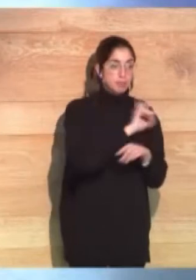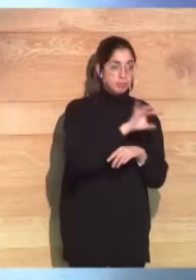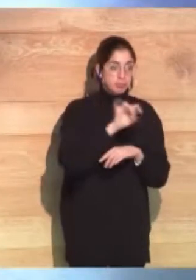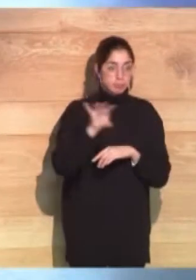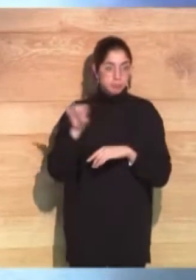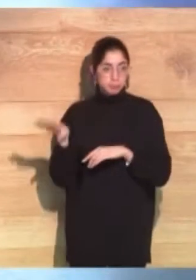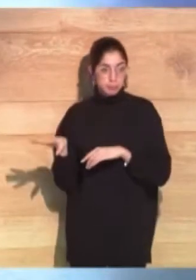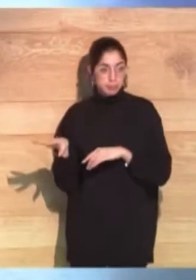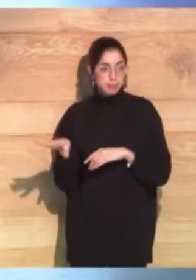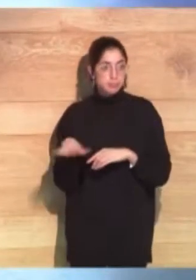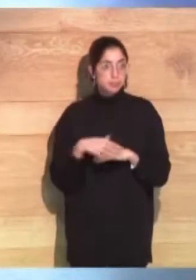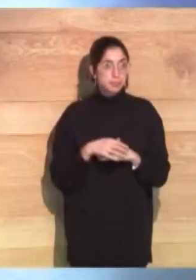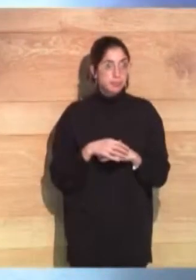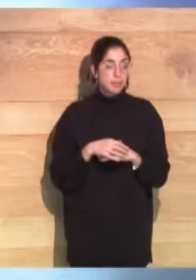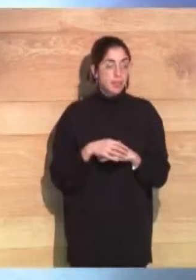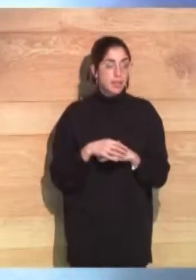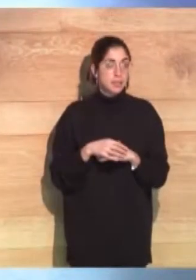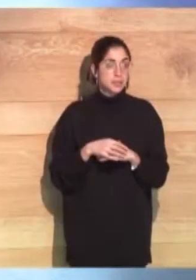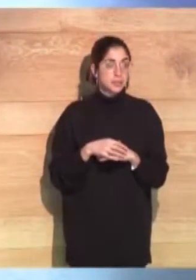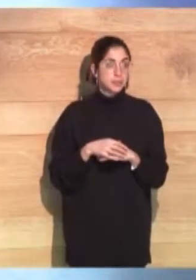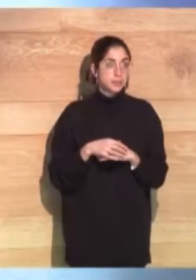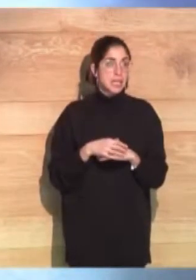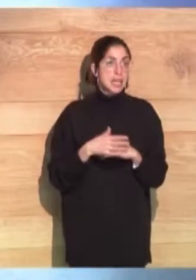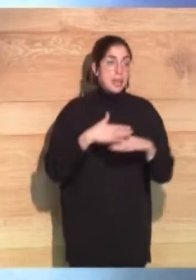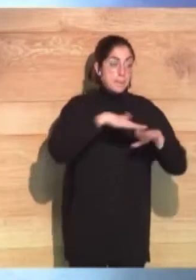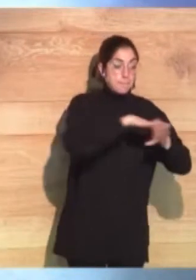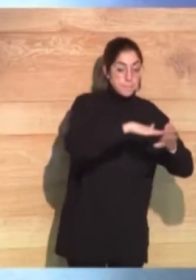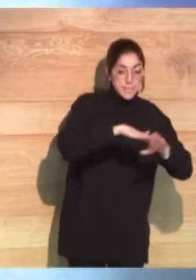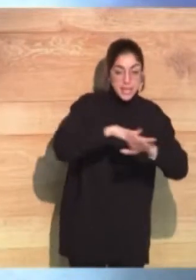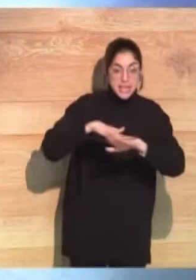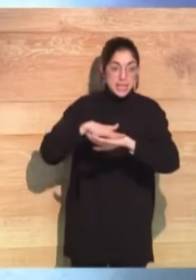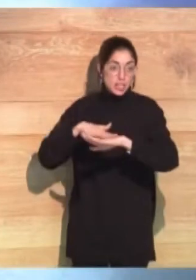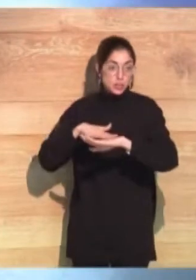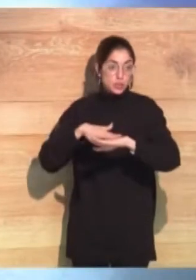junto con distintos ministros.